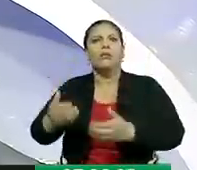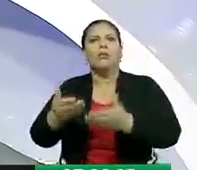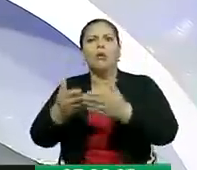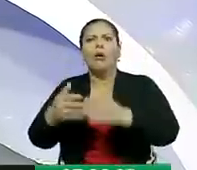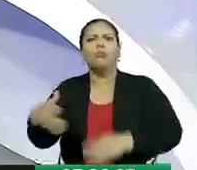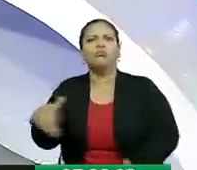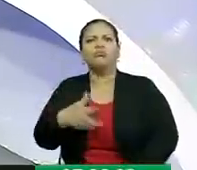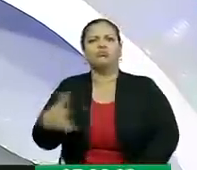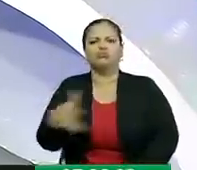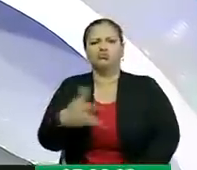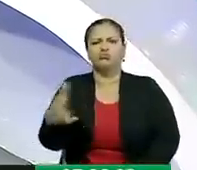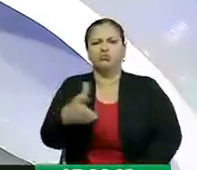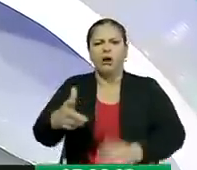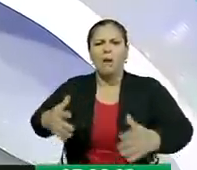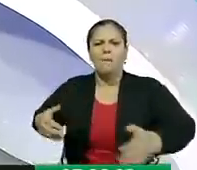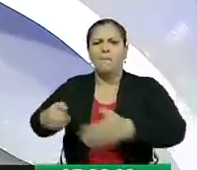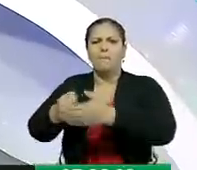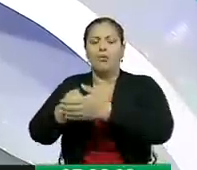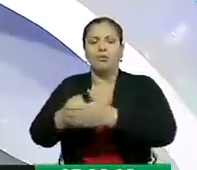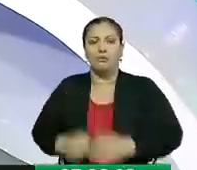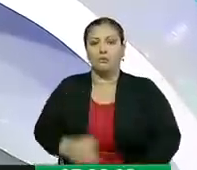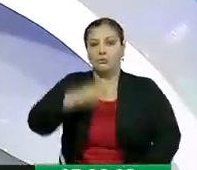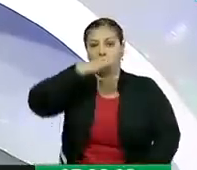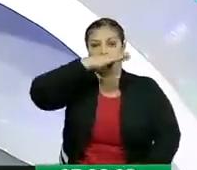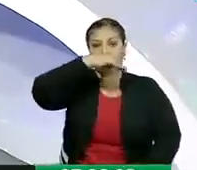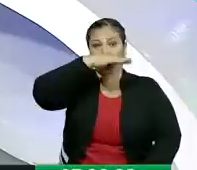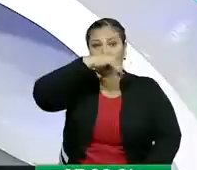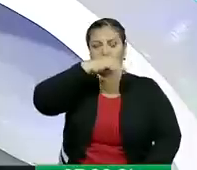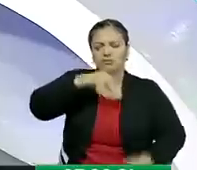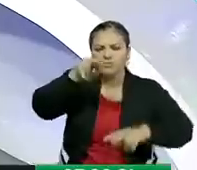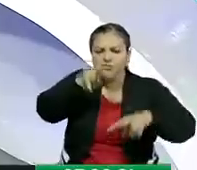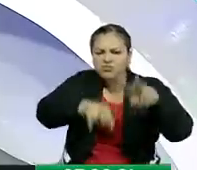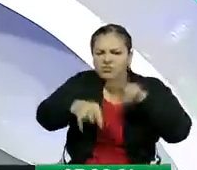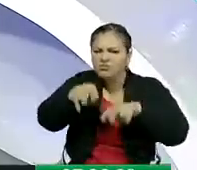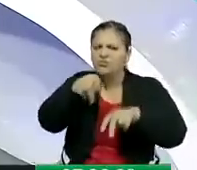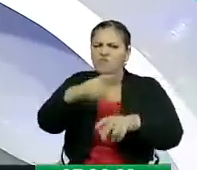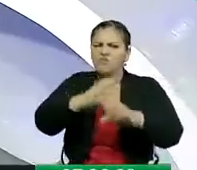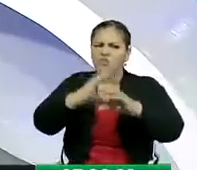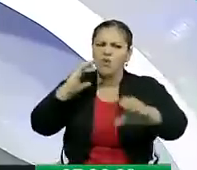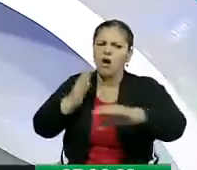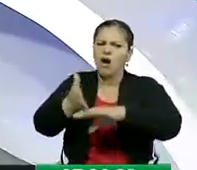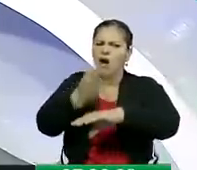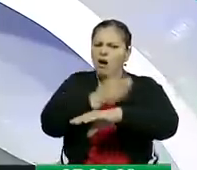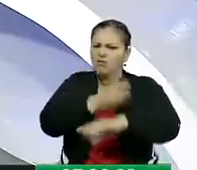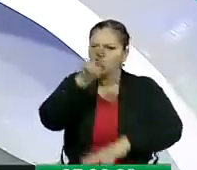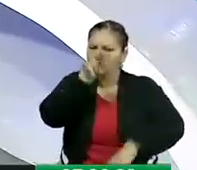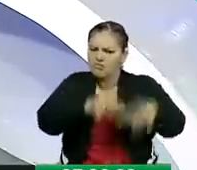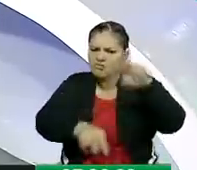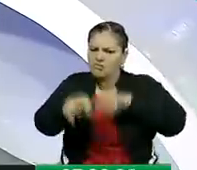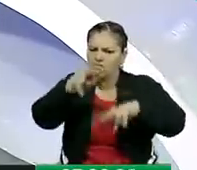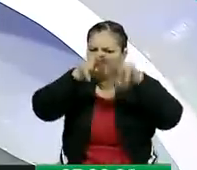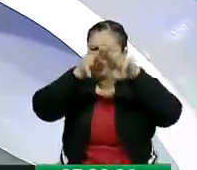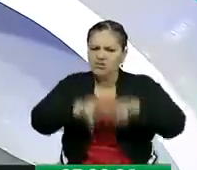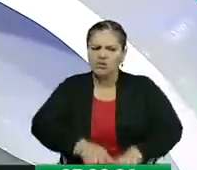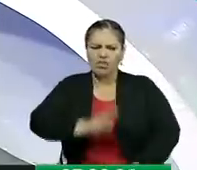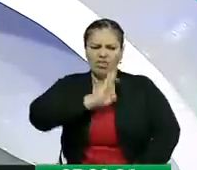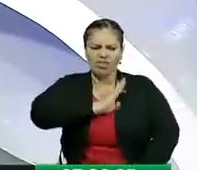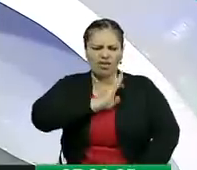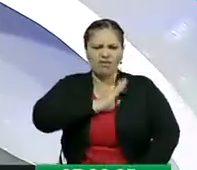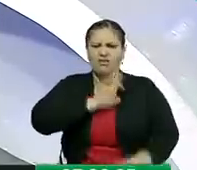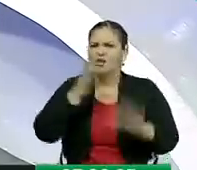visto, suspendió todas las operaciones de la Cooperativa Interprovincial de Transporte Señor de los Milagros tras